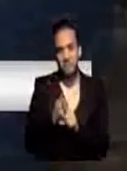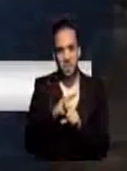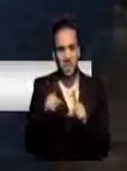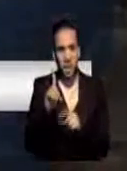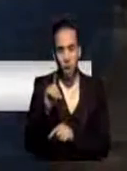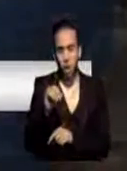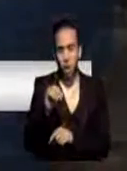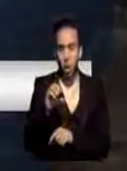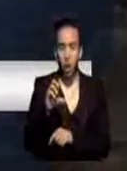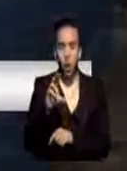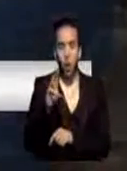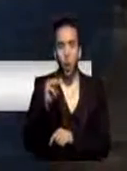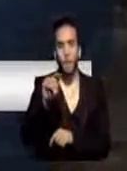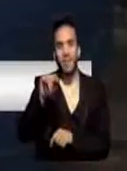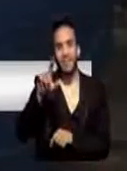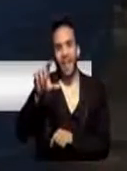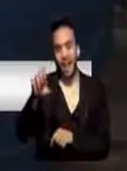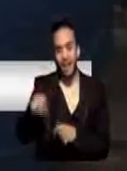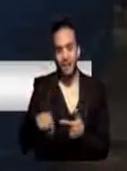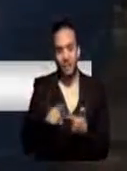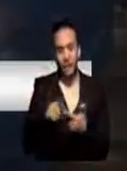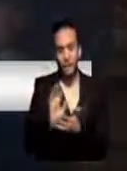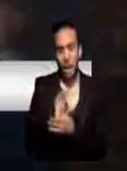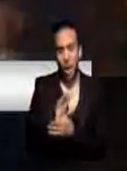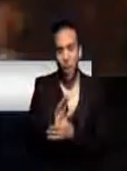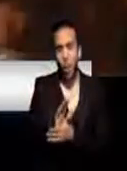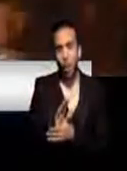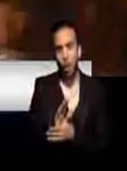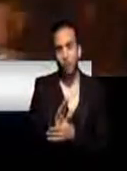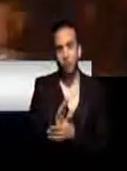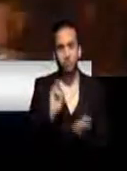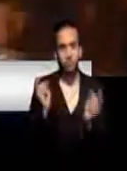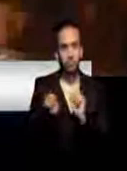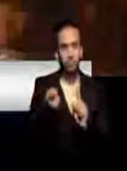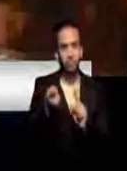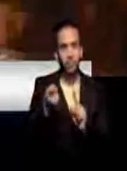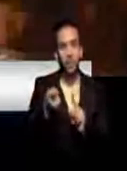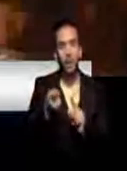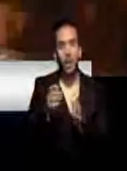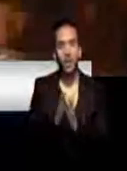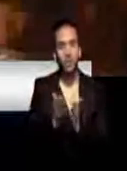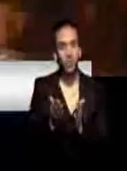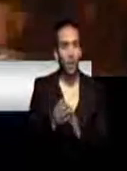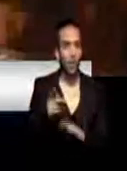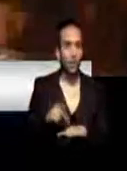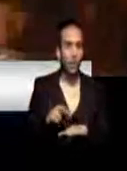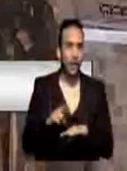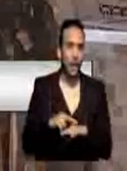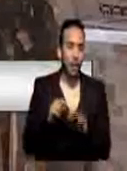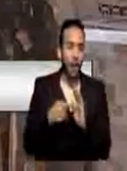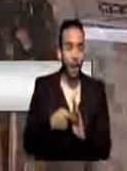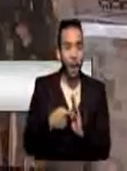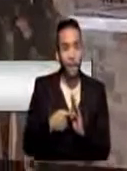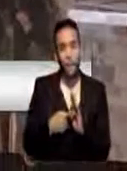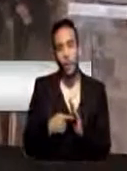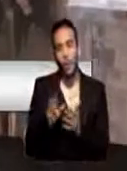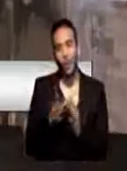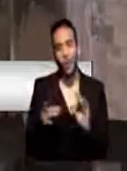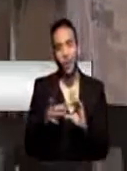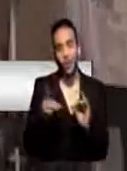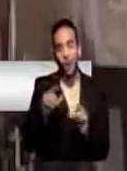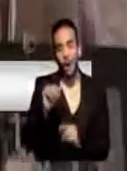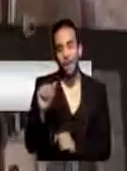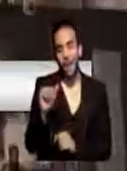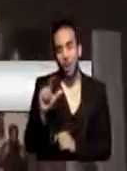documentales y películas que han indagado la idiosincrasia, la historia y la literatura puertorriqueña, como lo son los cuentos de Abelardo